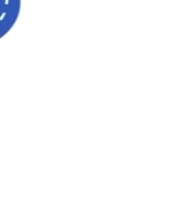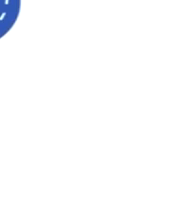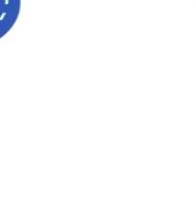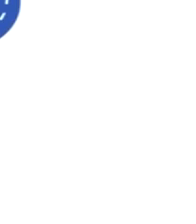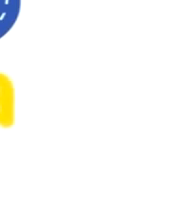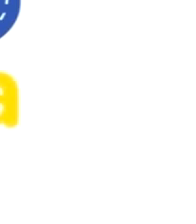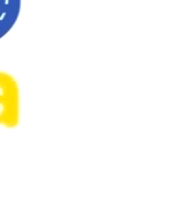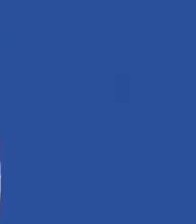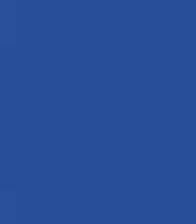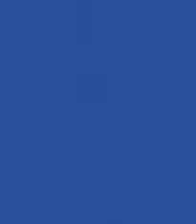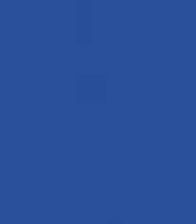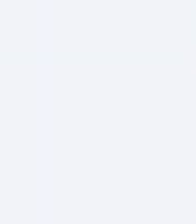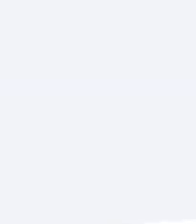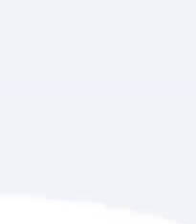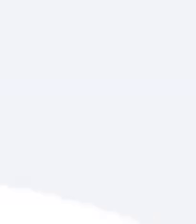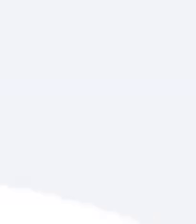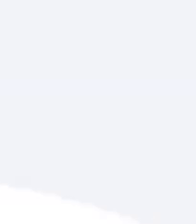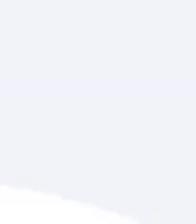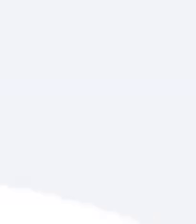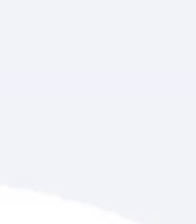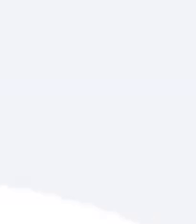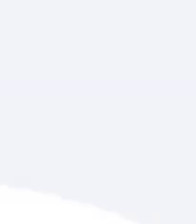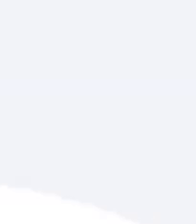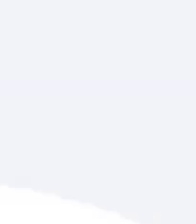Aprendo en casa.